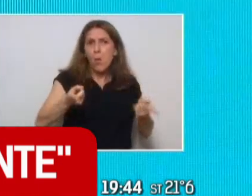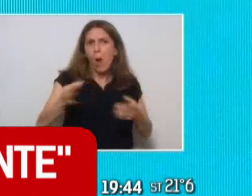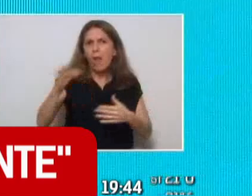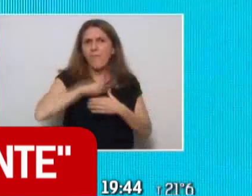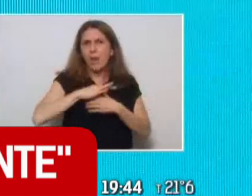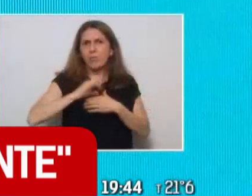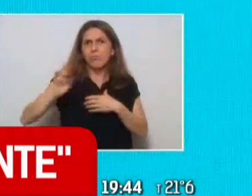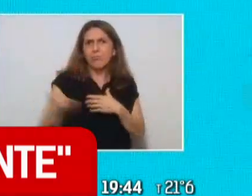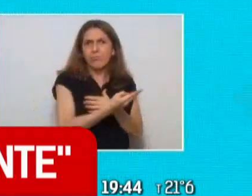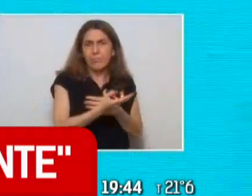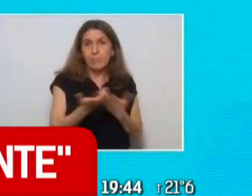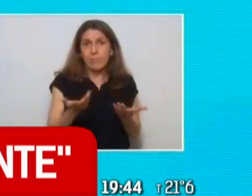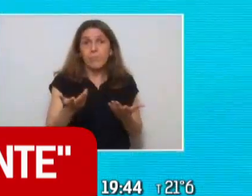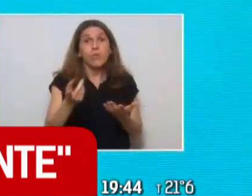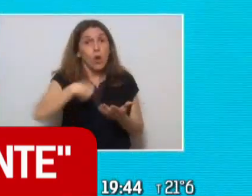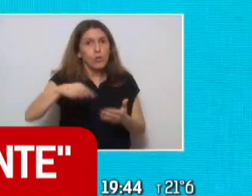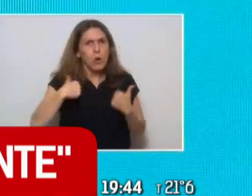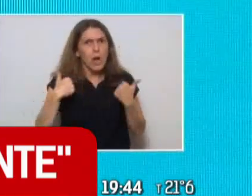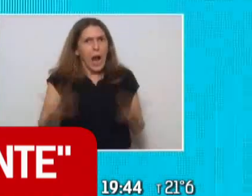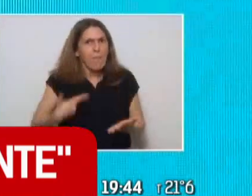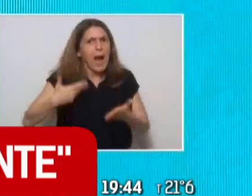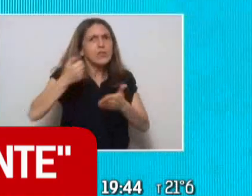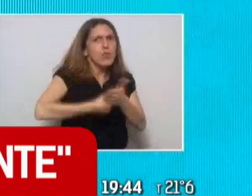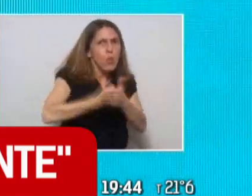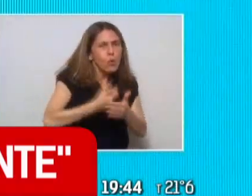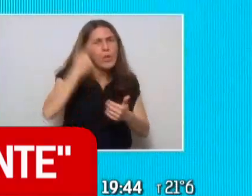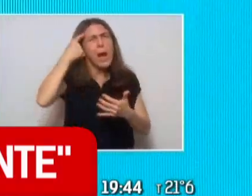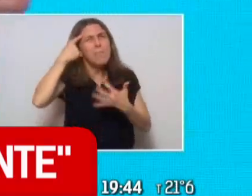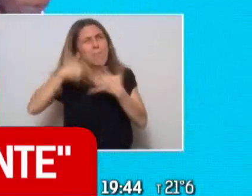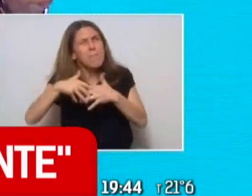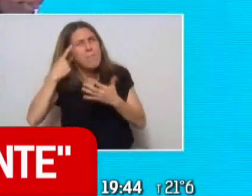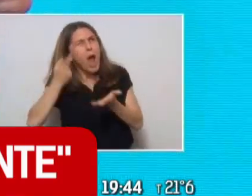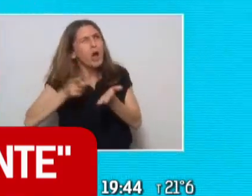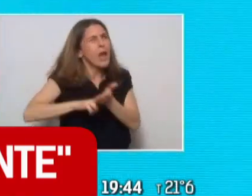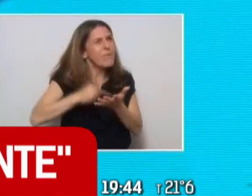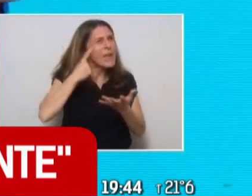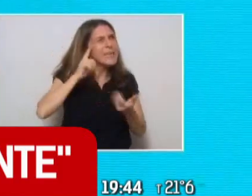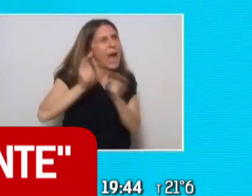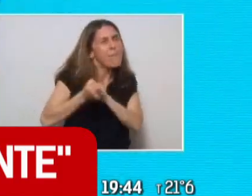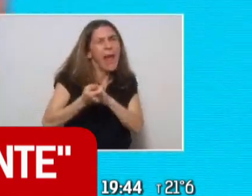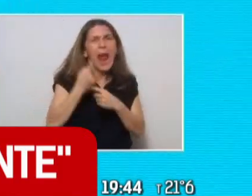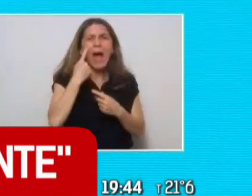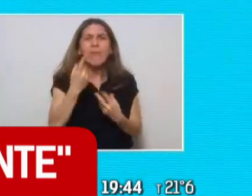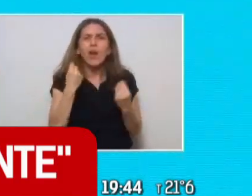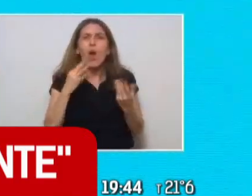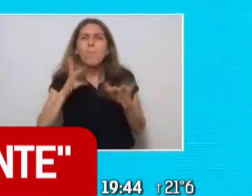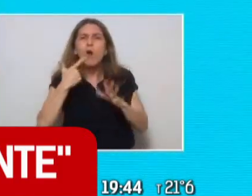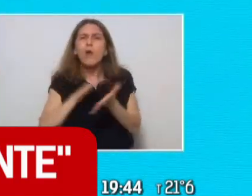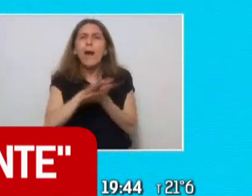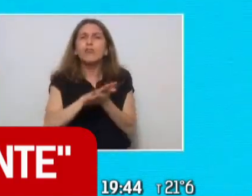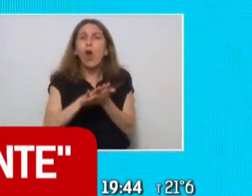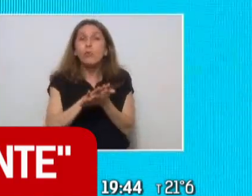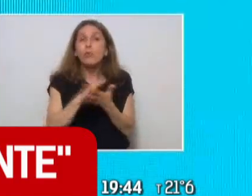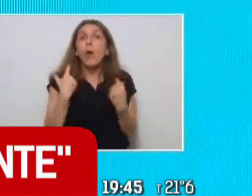Y fuimos capaces una vez más de recrearnos, de repensarnos y de encontrar una salida